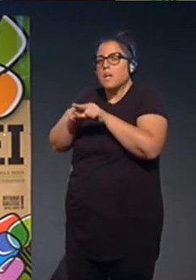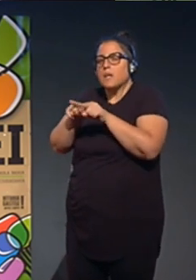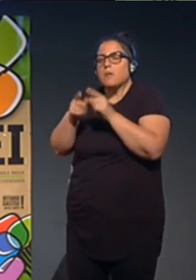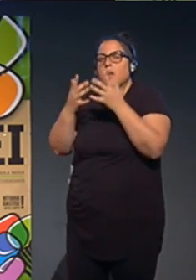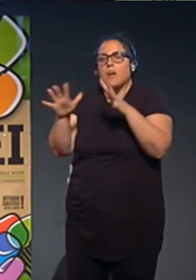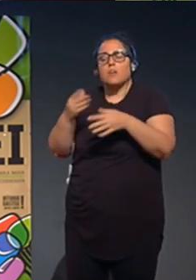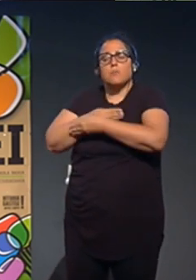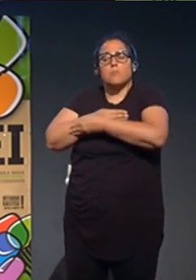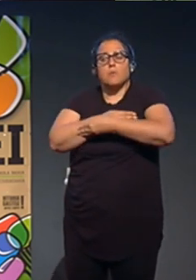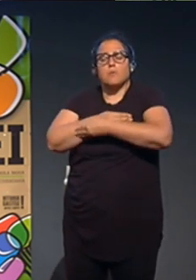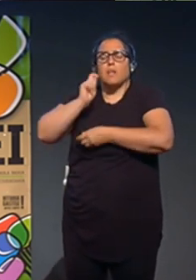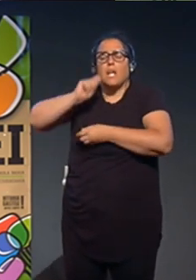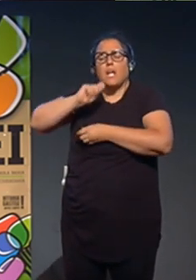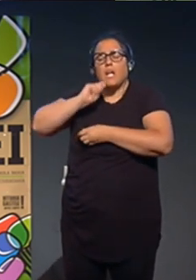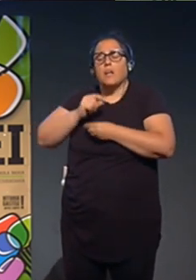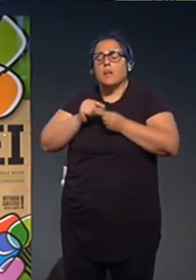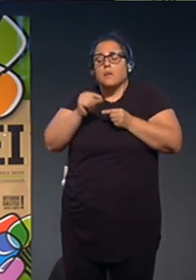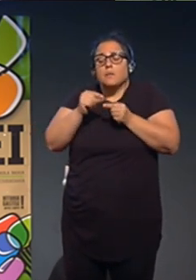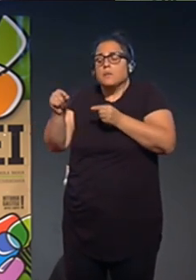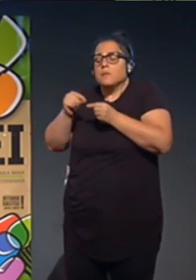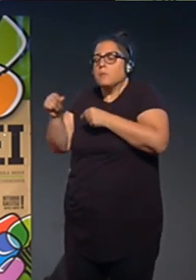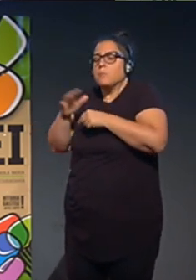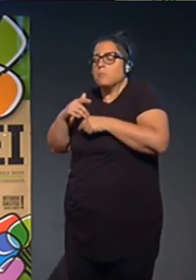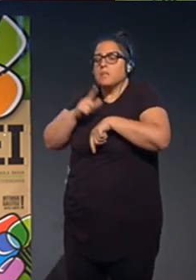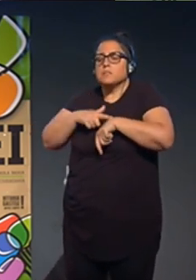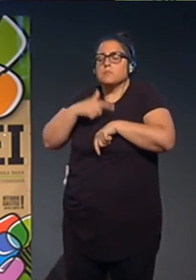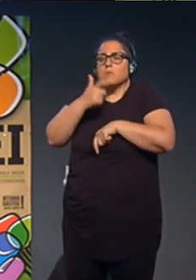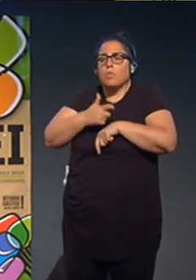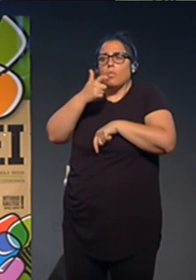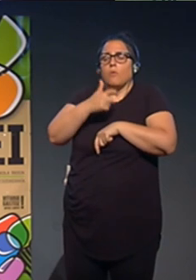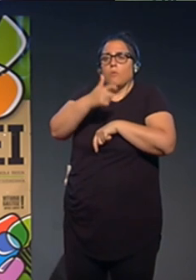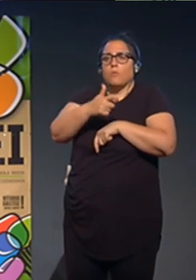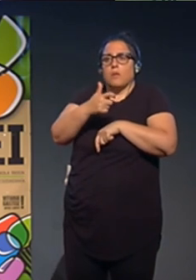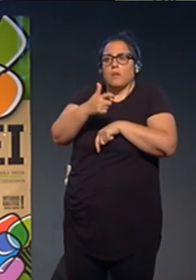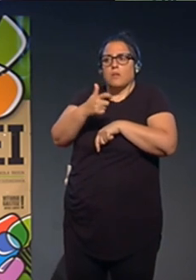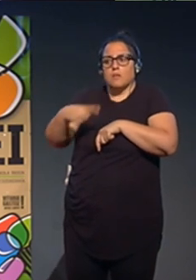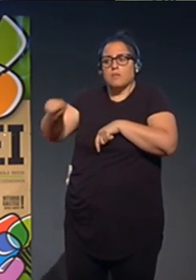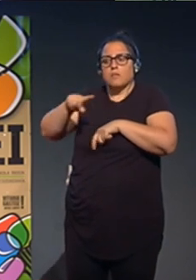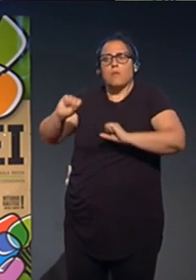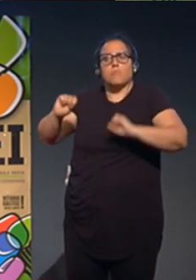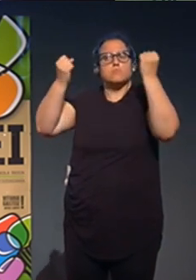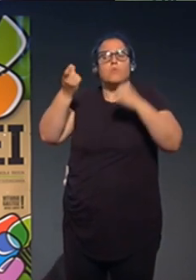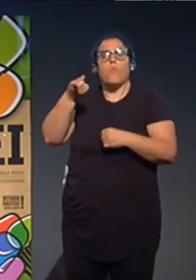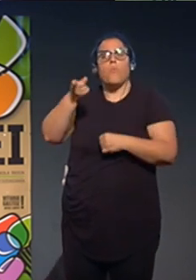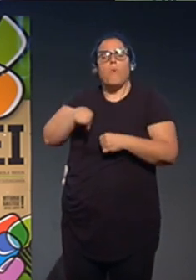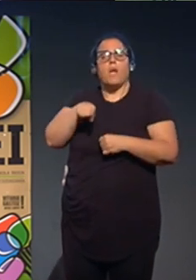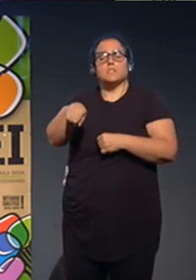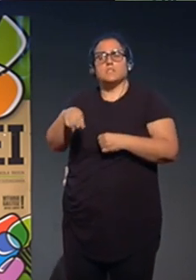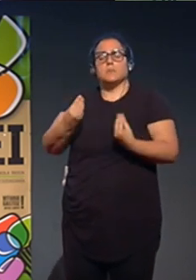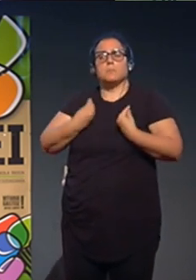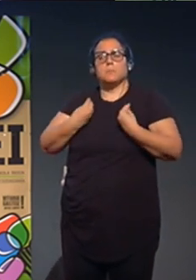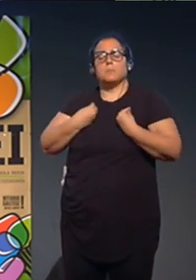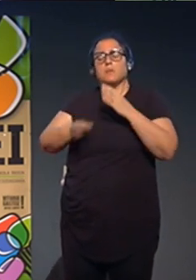pequeño llora a pesar para que les dure lo más posible y consiguen sobrevivir más de un mes en la jungla